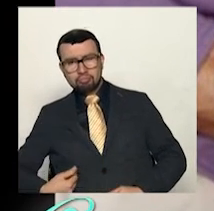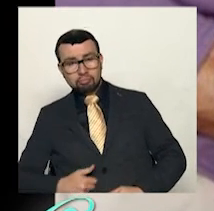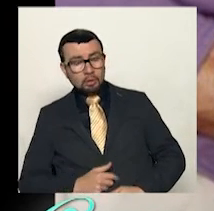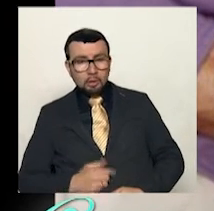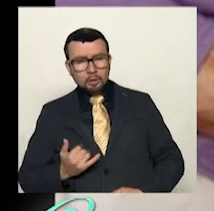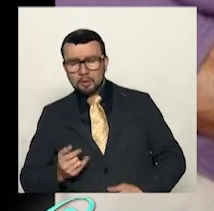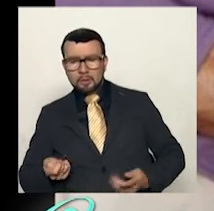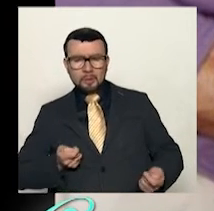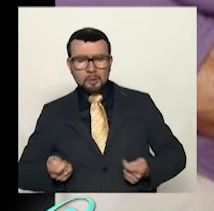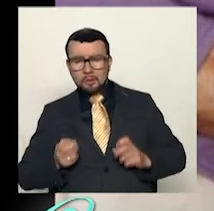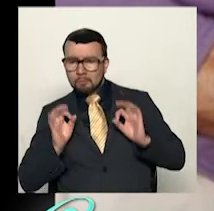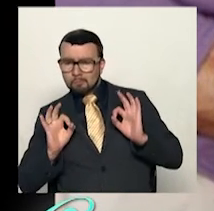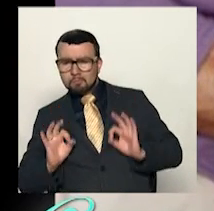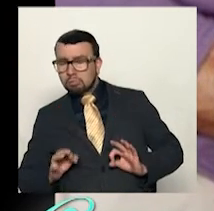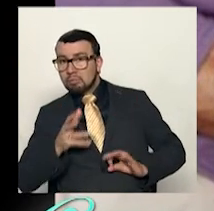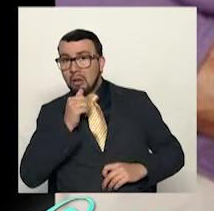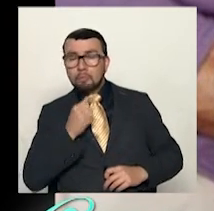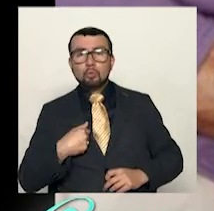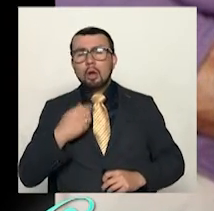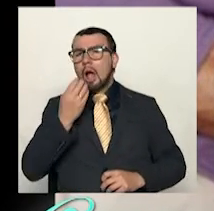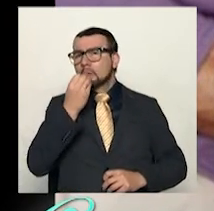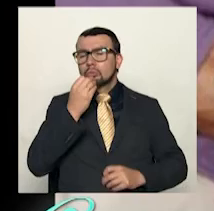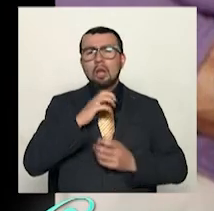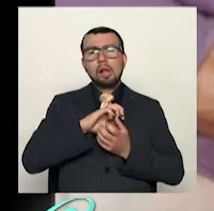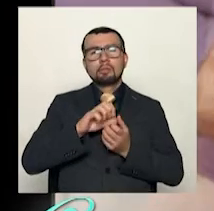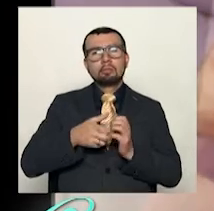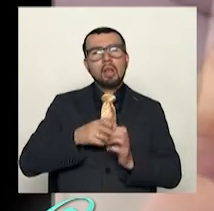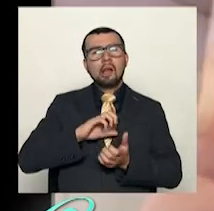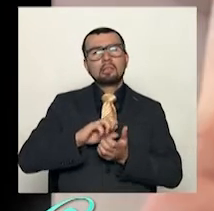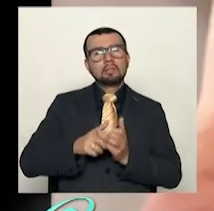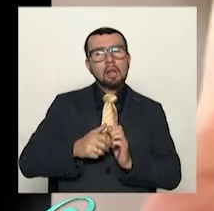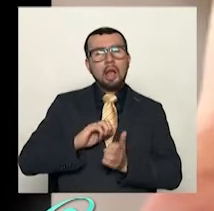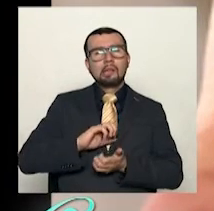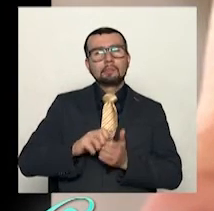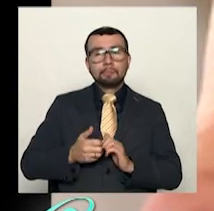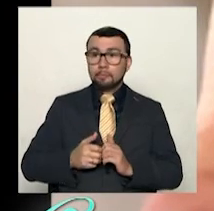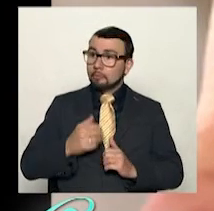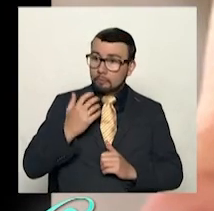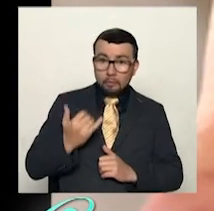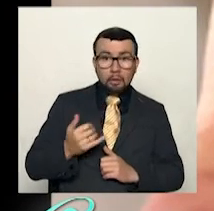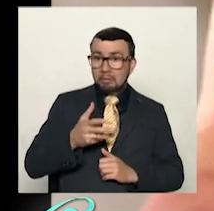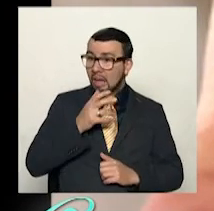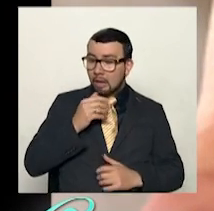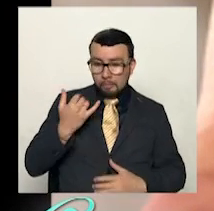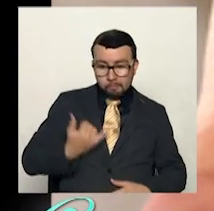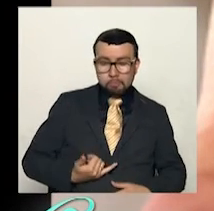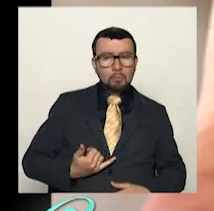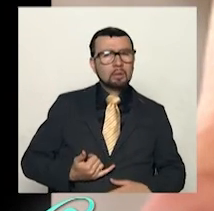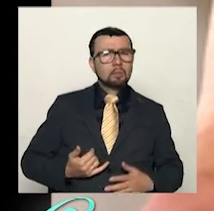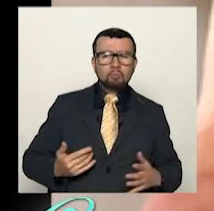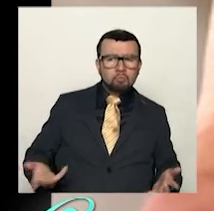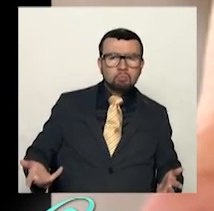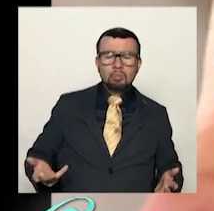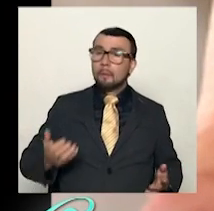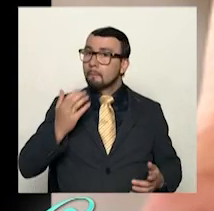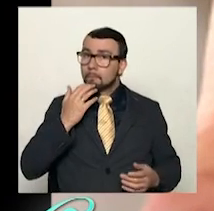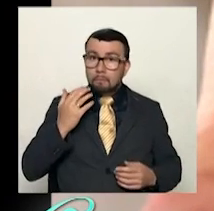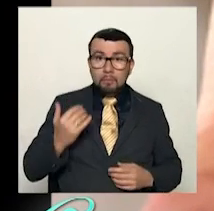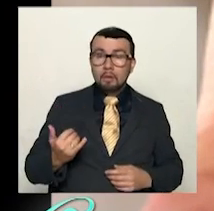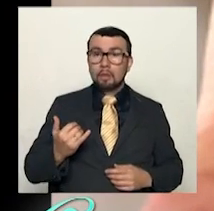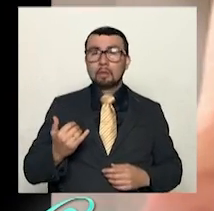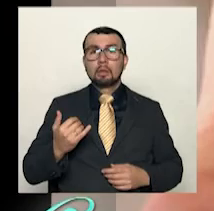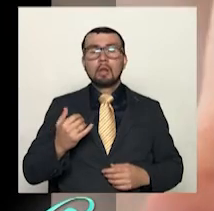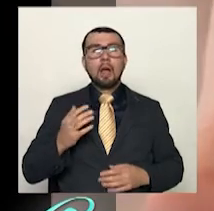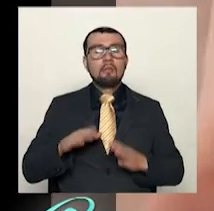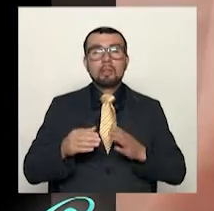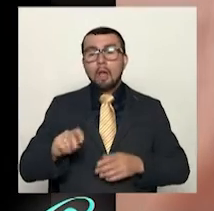adaptado para una buena digestión, si no masticáramos en esos dientes que solamente están en la boca porque allá abajo no hay dientes ni capacidad de trituración, cuando usted no mastica 30 o